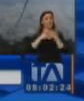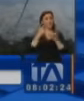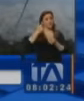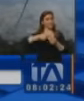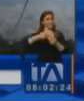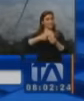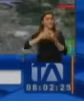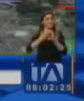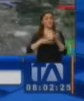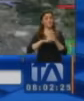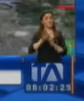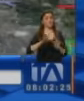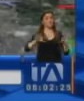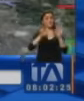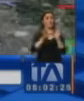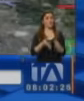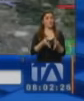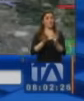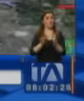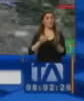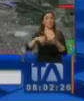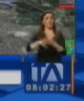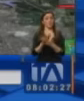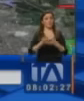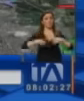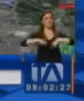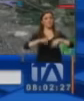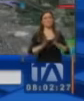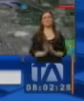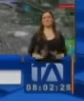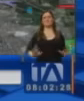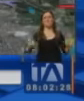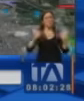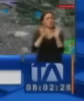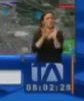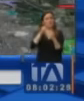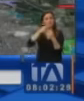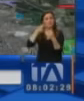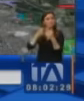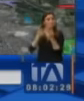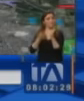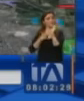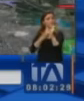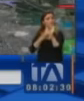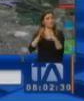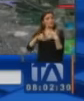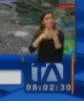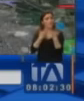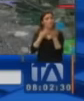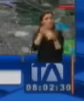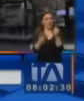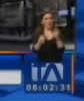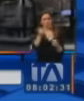hacia que existen nuevas formas de movilidad. Alternativas. Es muy importante, existen alternativas de movilidad. No todo es el carro, aunque las ordenanzas en